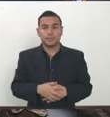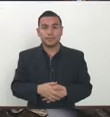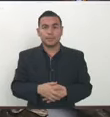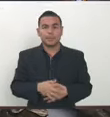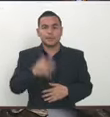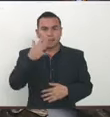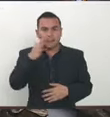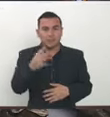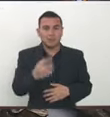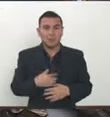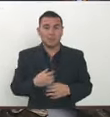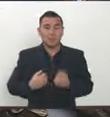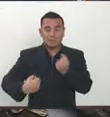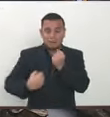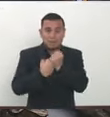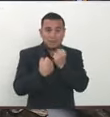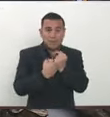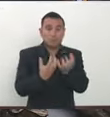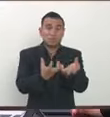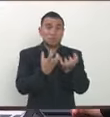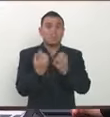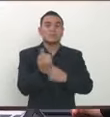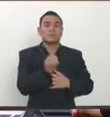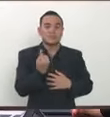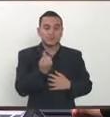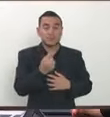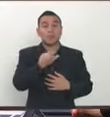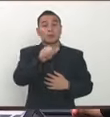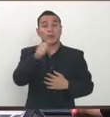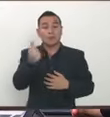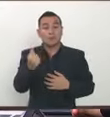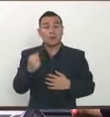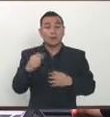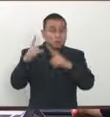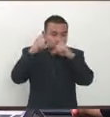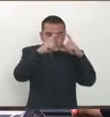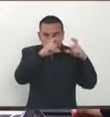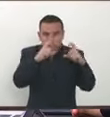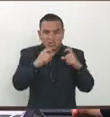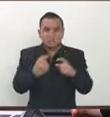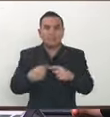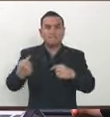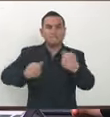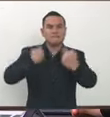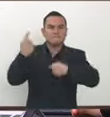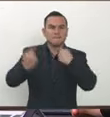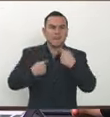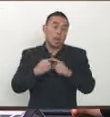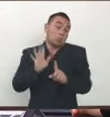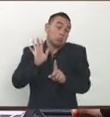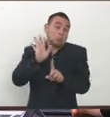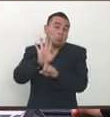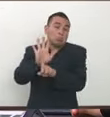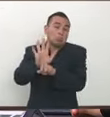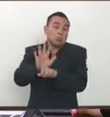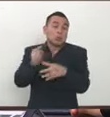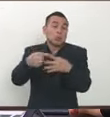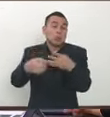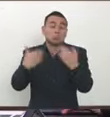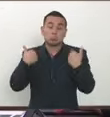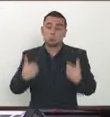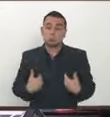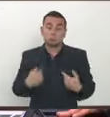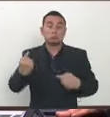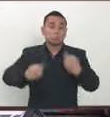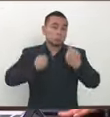Ha habido toda esa cooperación de parte de muchos medios de comunicación. Otros se han dedicado a criticar, están en su derecho, pero es un país libre y